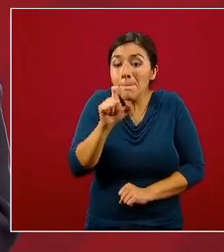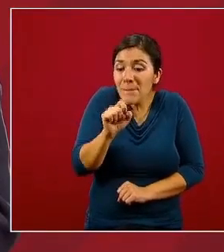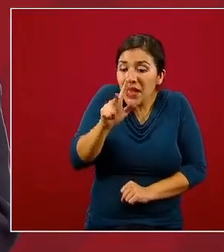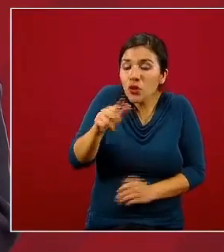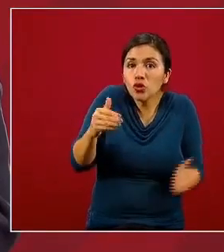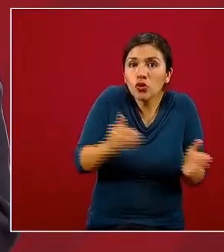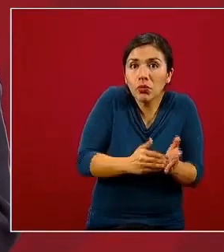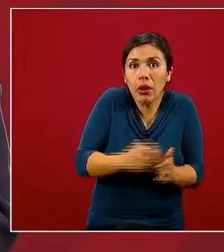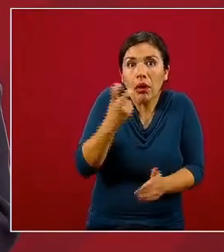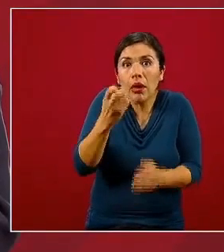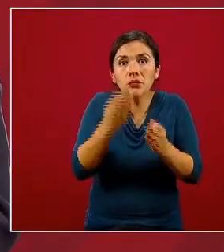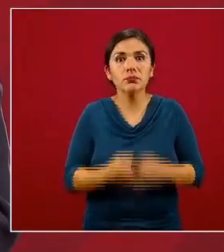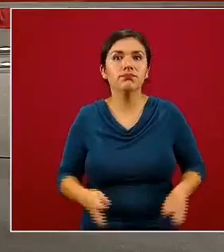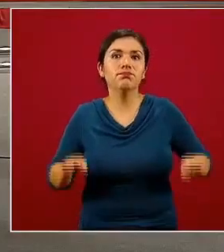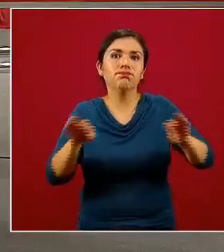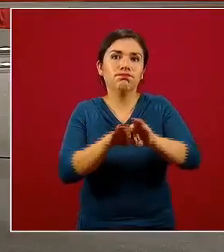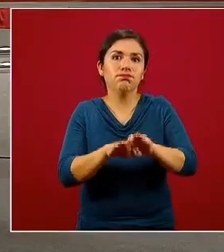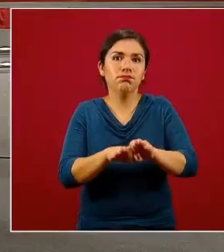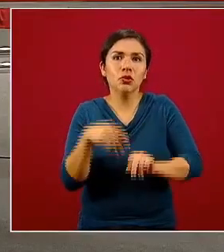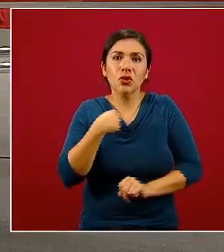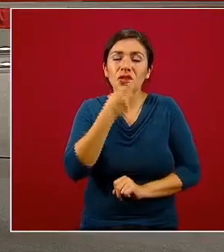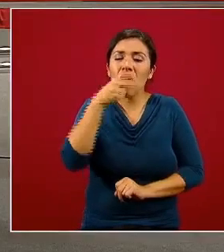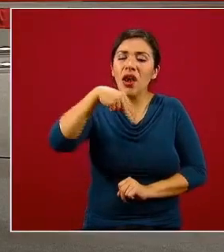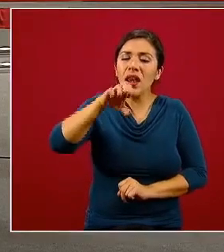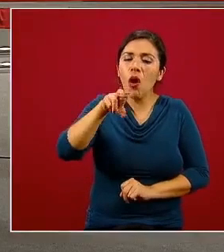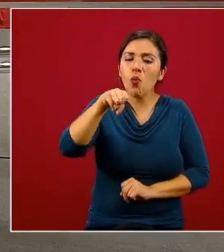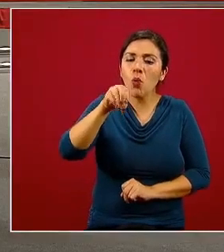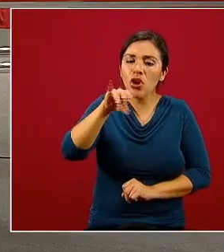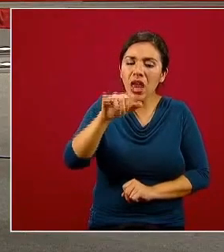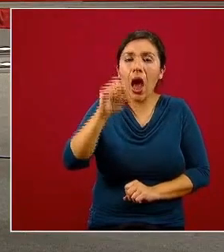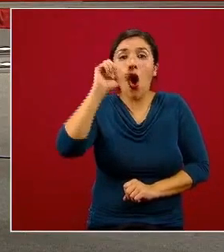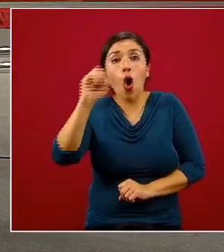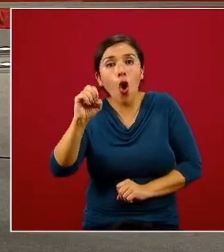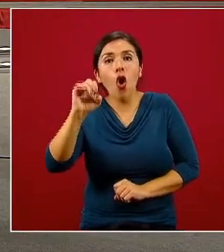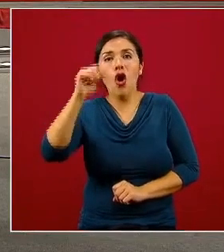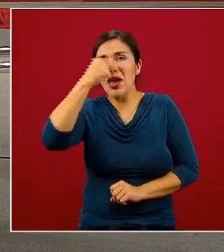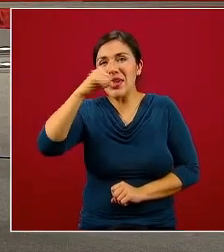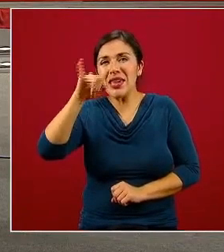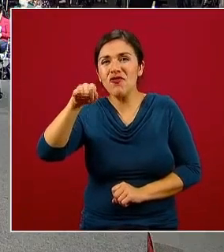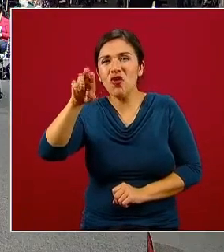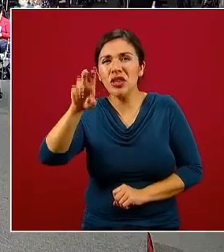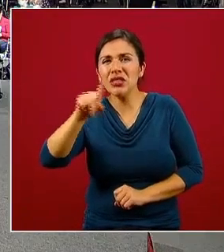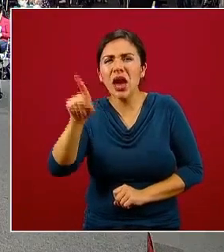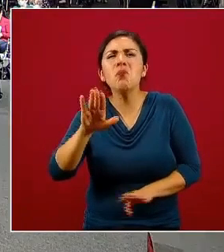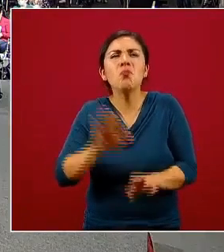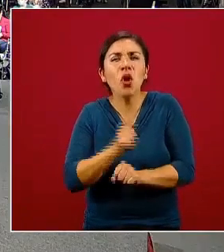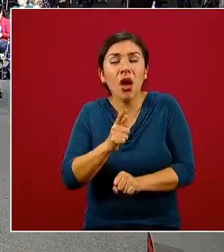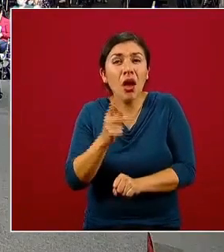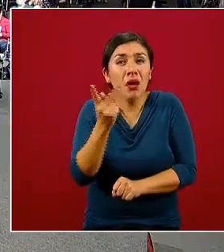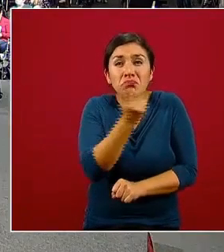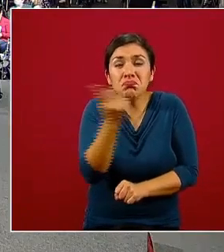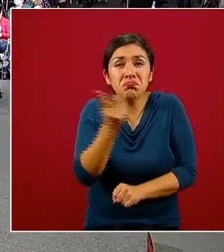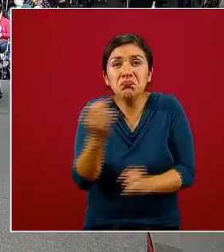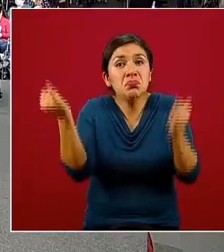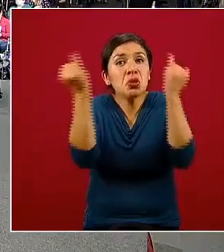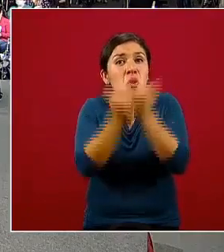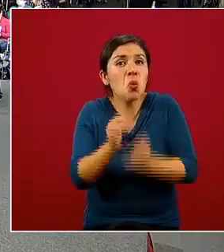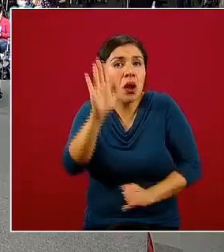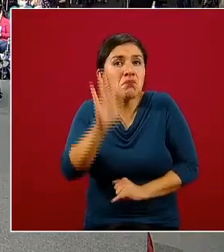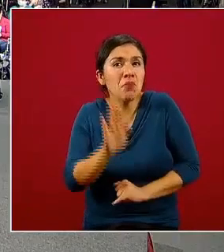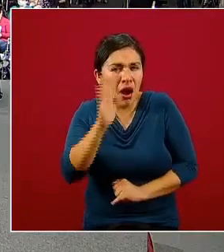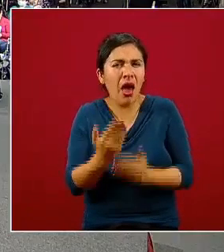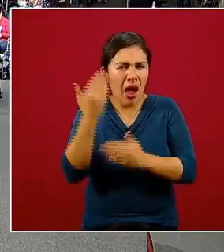tamaño de la importancia. ¿Por qué decimos neumonía o influenza? Porque no se pueden distinguir. Esto lo hablamos alguna vez